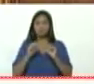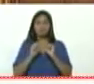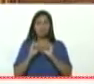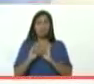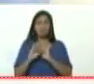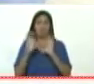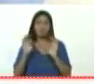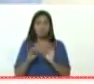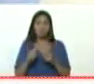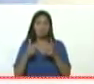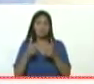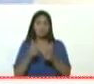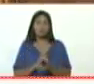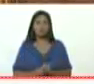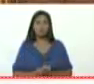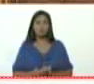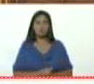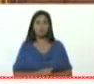va muy bien.